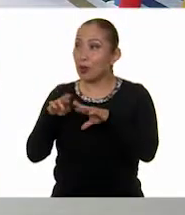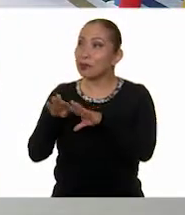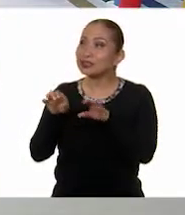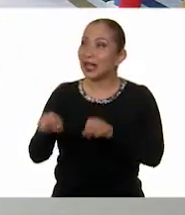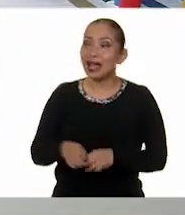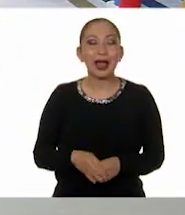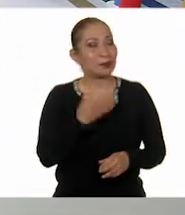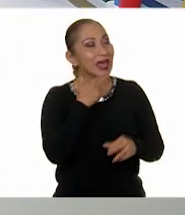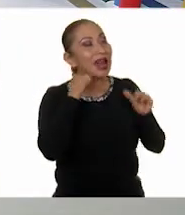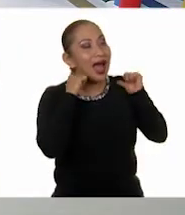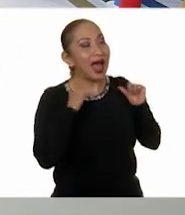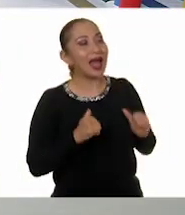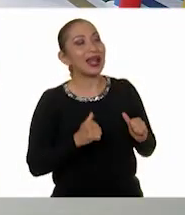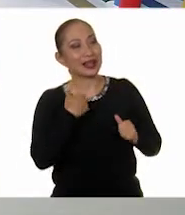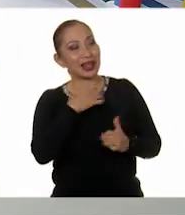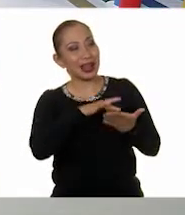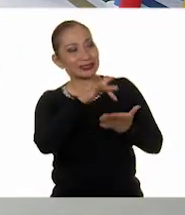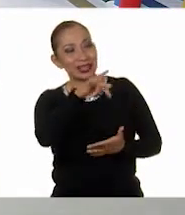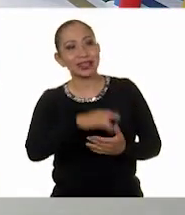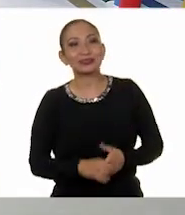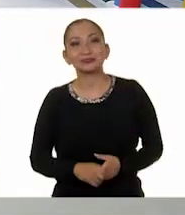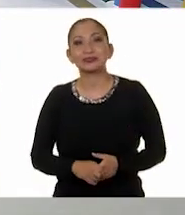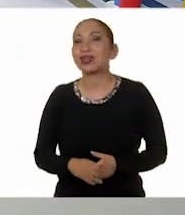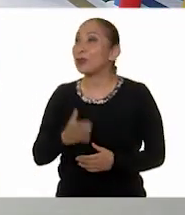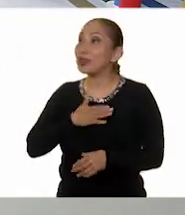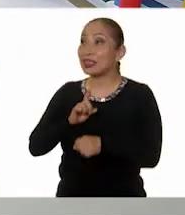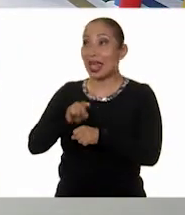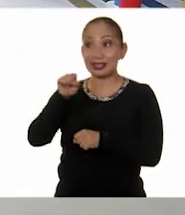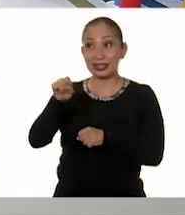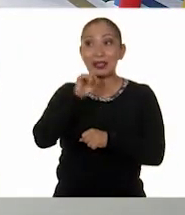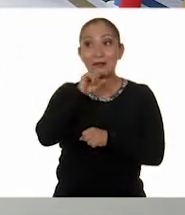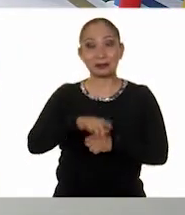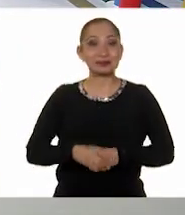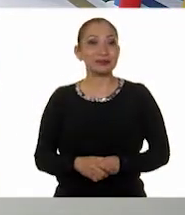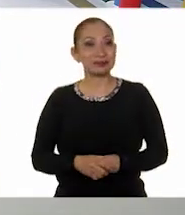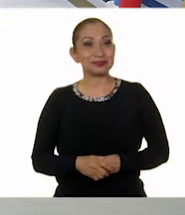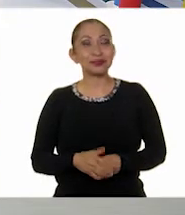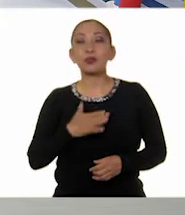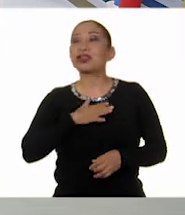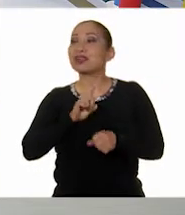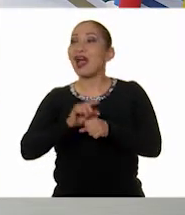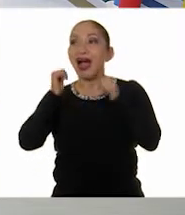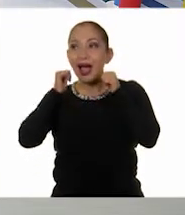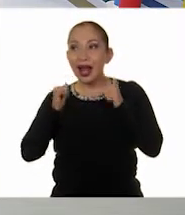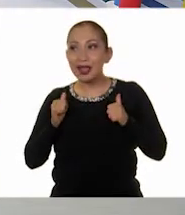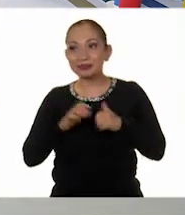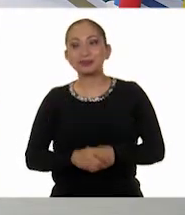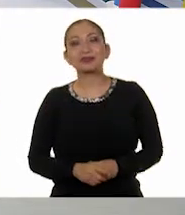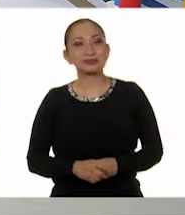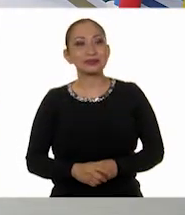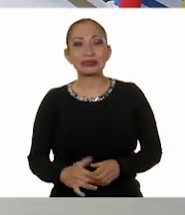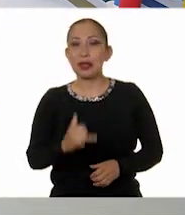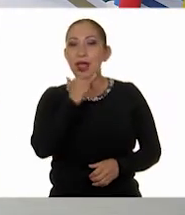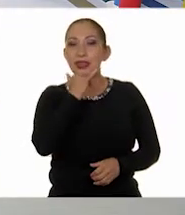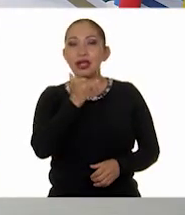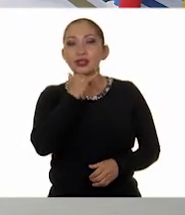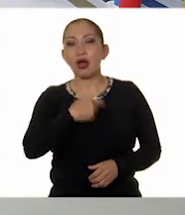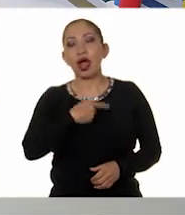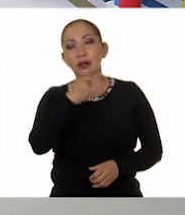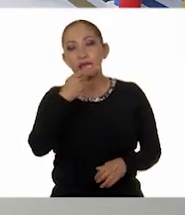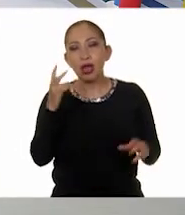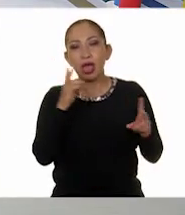Hola, Ale. Bien, gracias. Y buen día a ti, María. Buen día, Ale. Ay, perdón, creo que estoy hablando